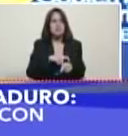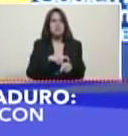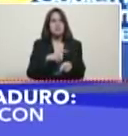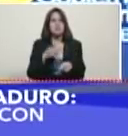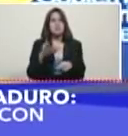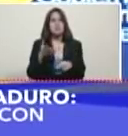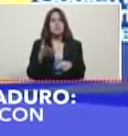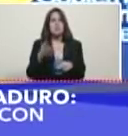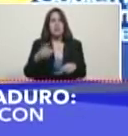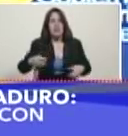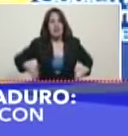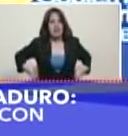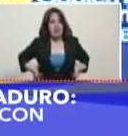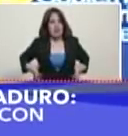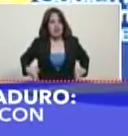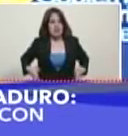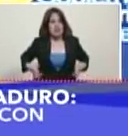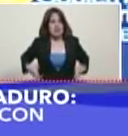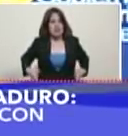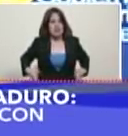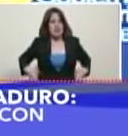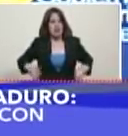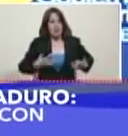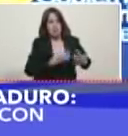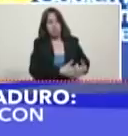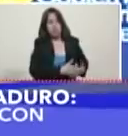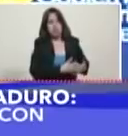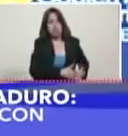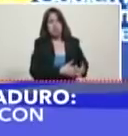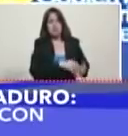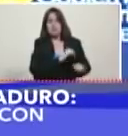de diálisis, equipos médicos,